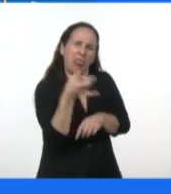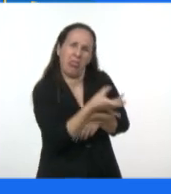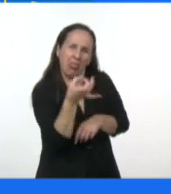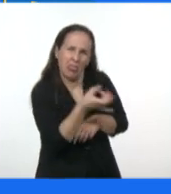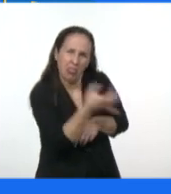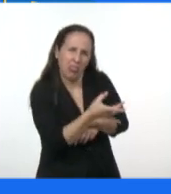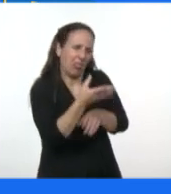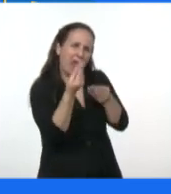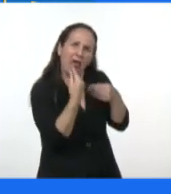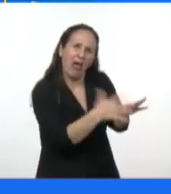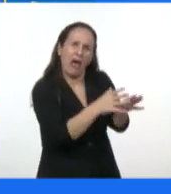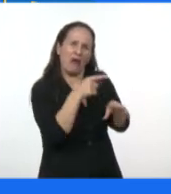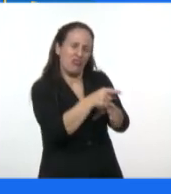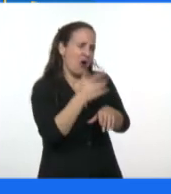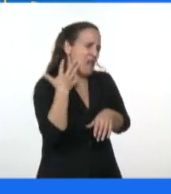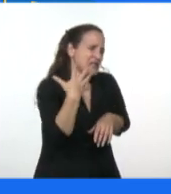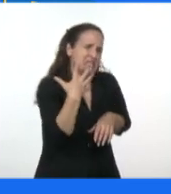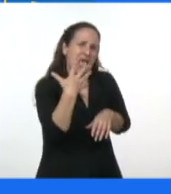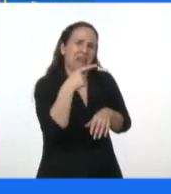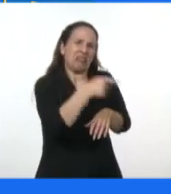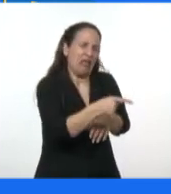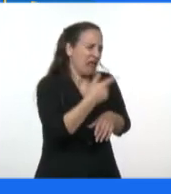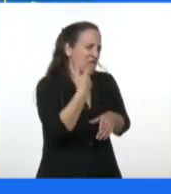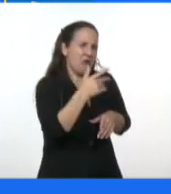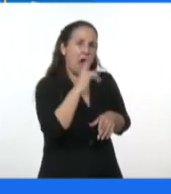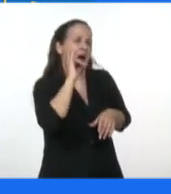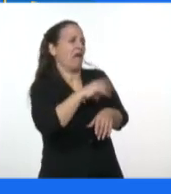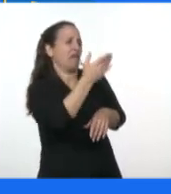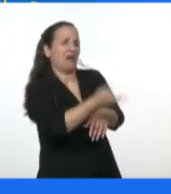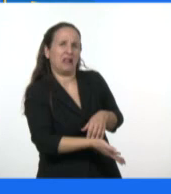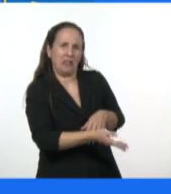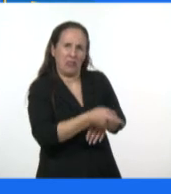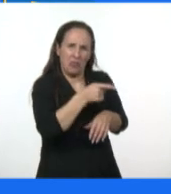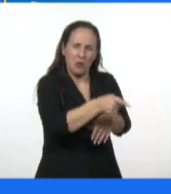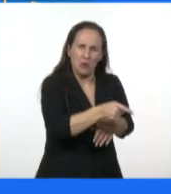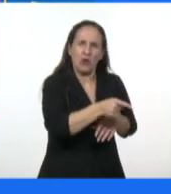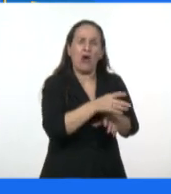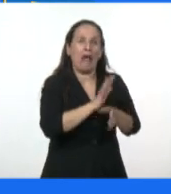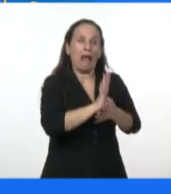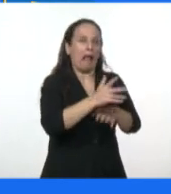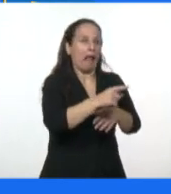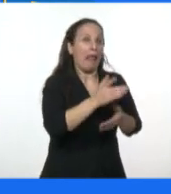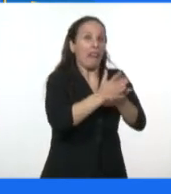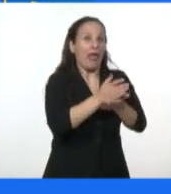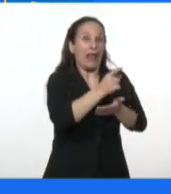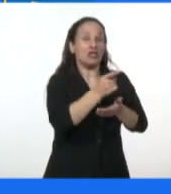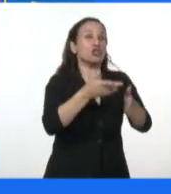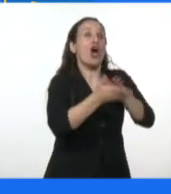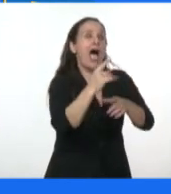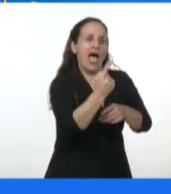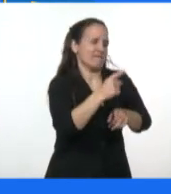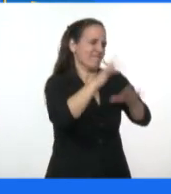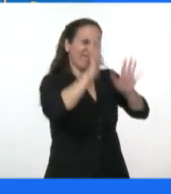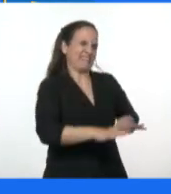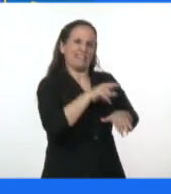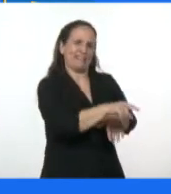abandono, celos excesivos, chantaje, ridiculización, explotación y limitación del derecho de circulación o